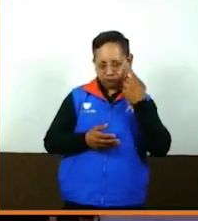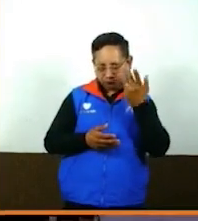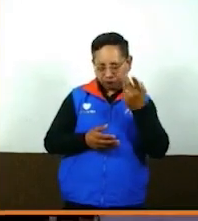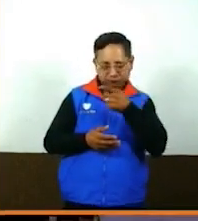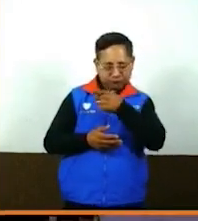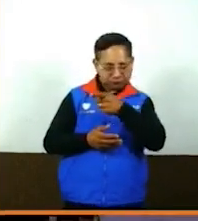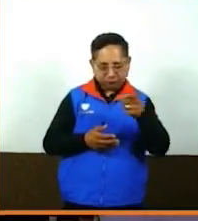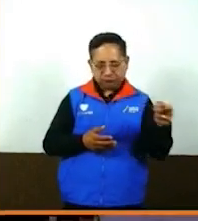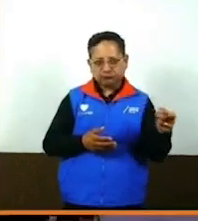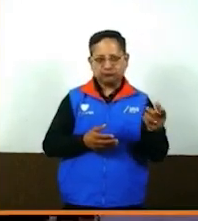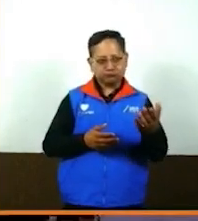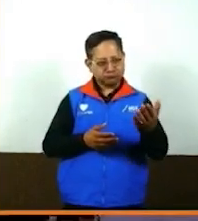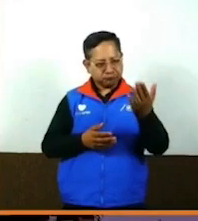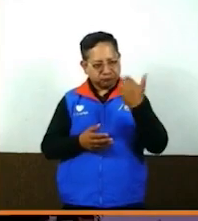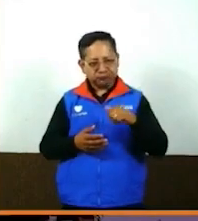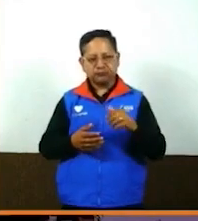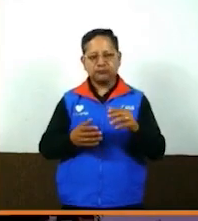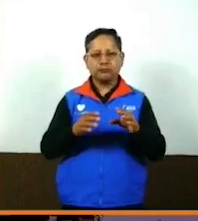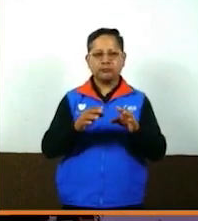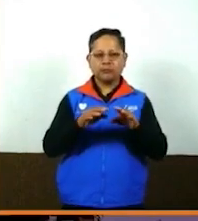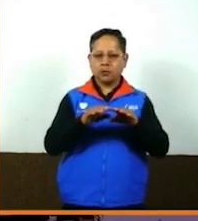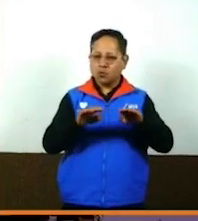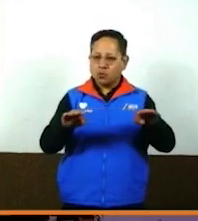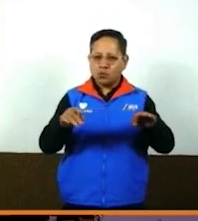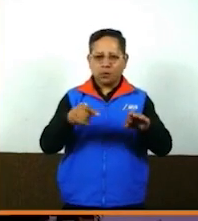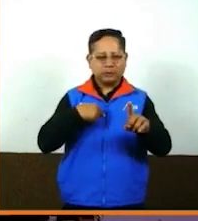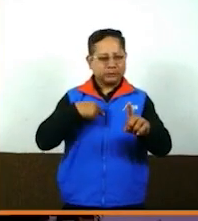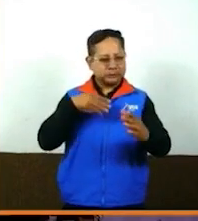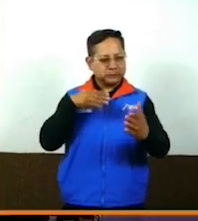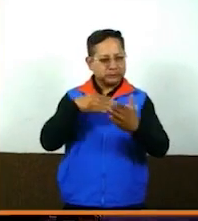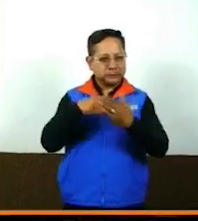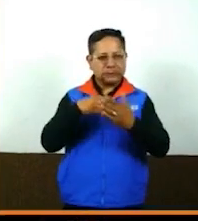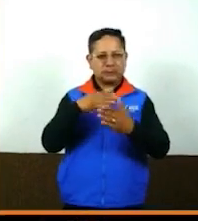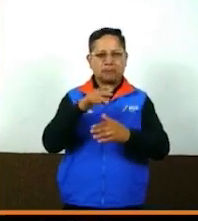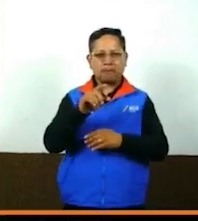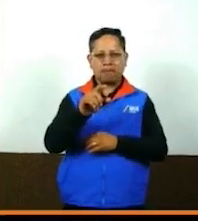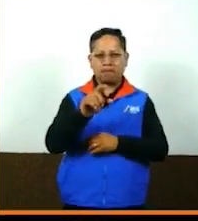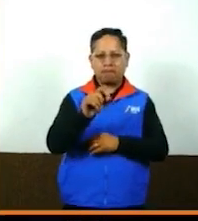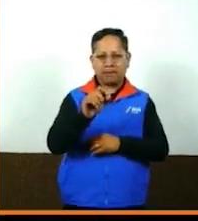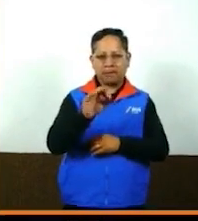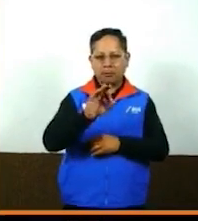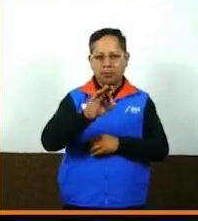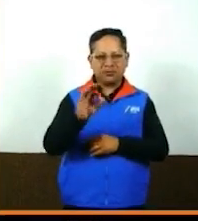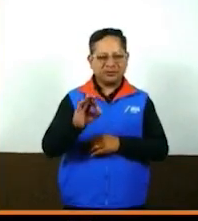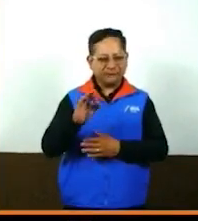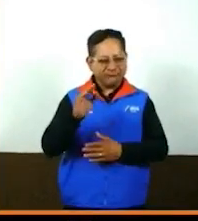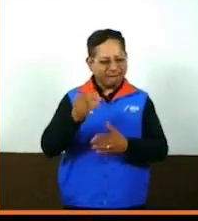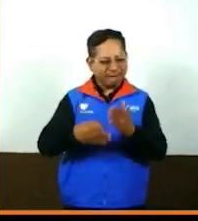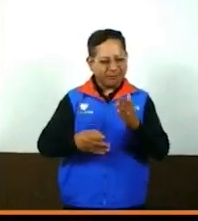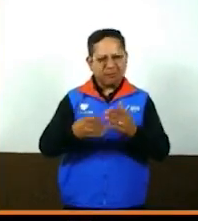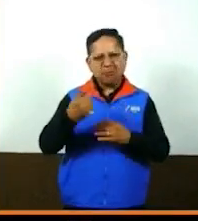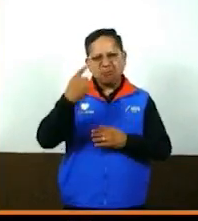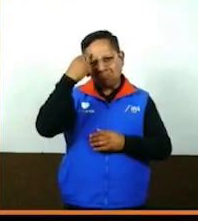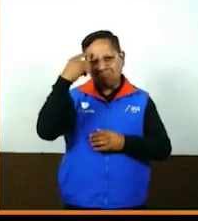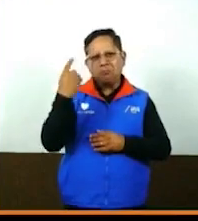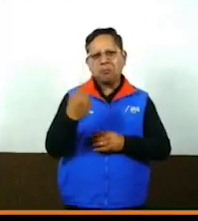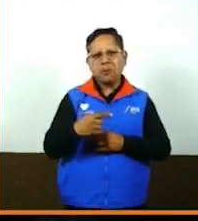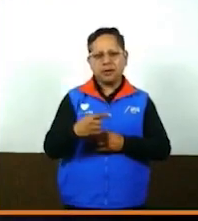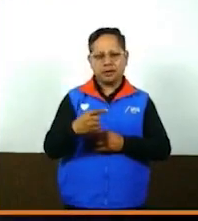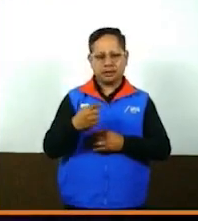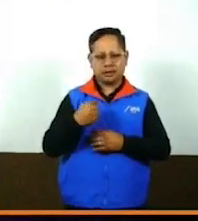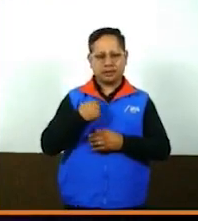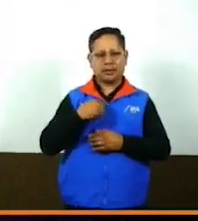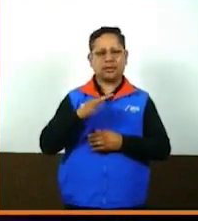la neutralidad de nuestras operaciones. Sabemos que tenemos un gran reto, este 20% que nos hace falta para